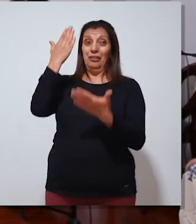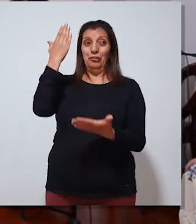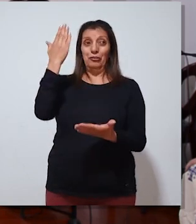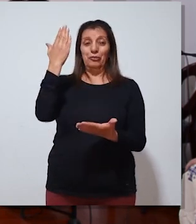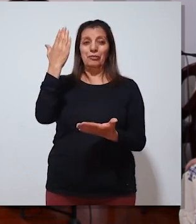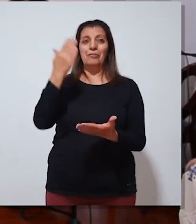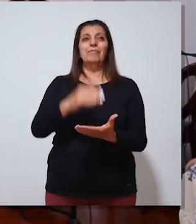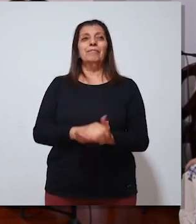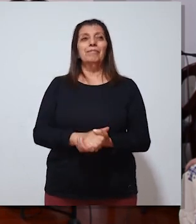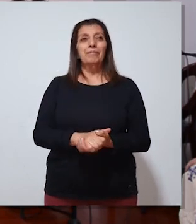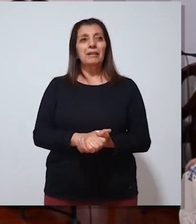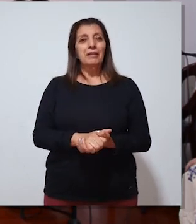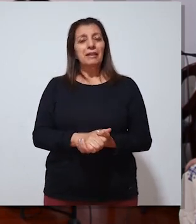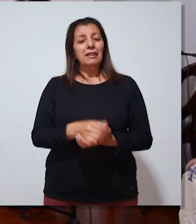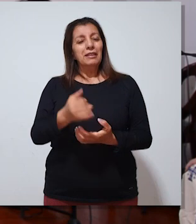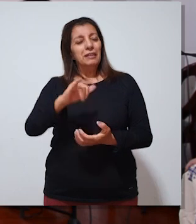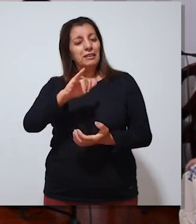Señor. Es Madre